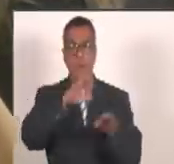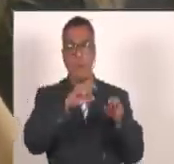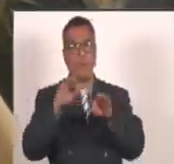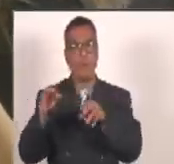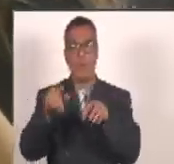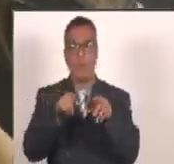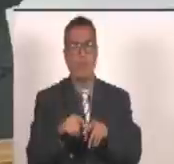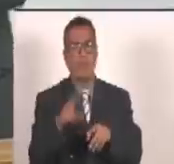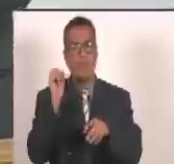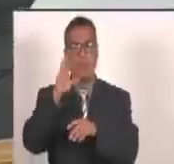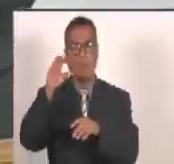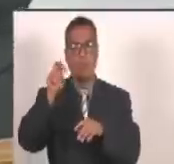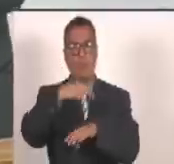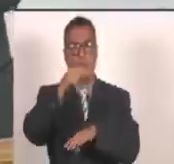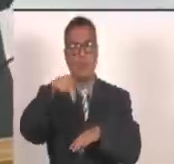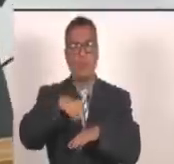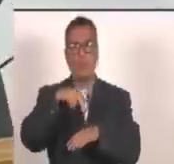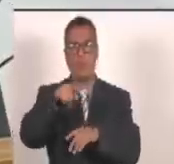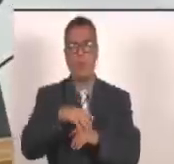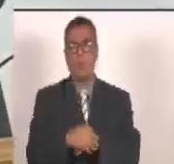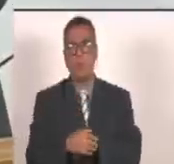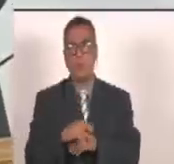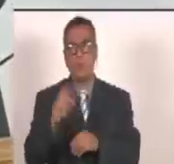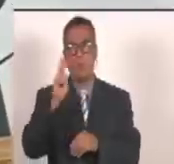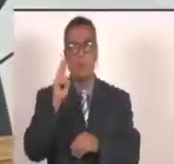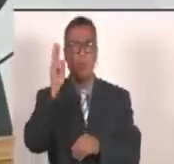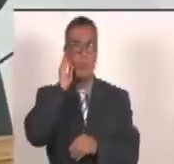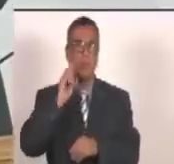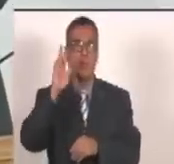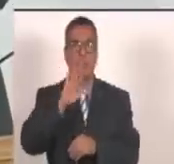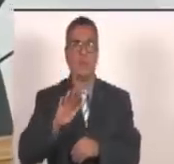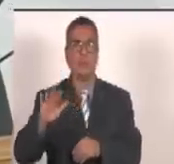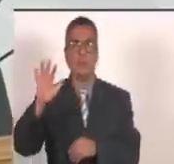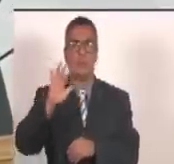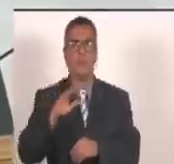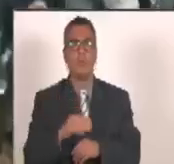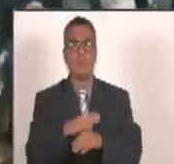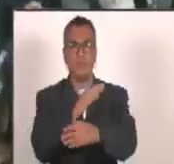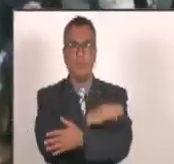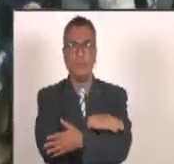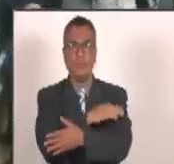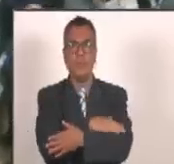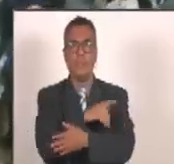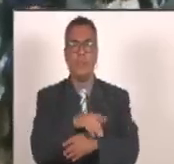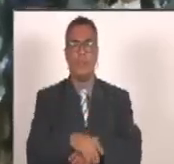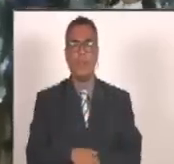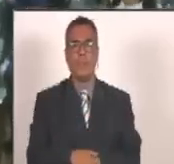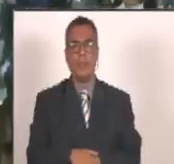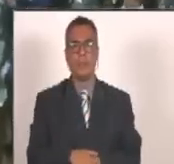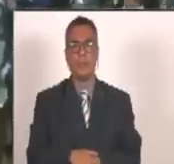como secretaria de la Asamblea Nacional de la República Bolivariana de Venezuela. Felicitaciones.